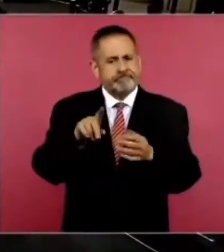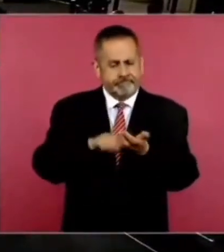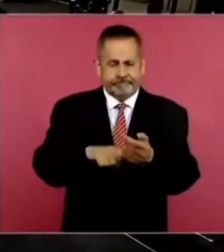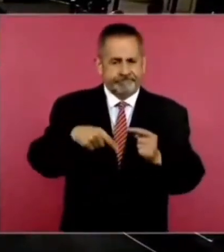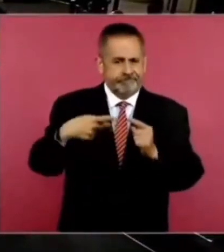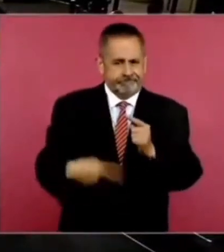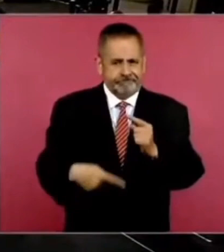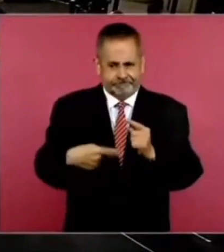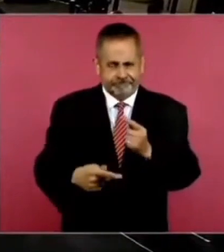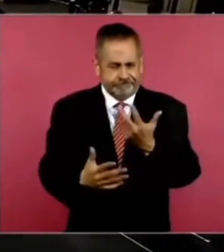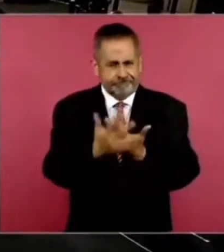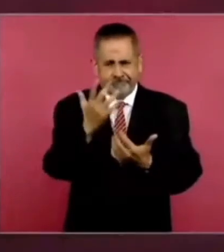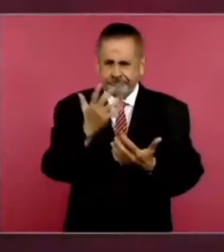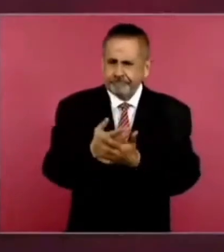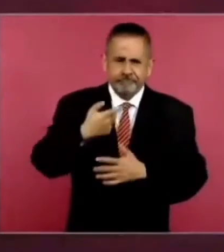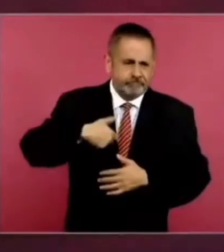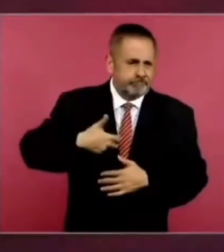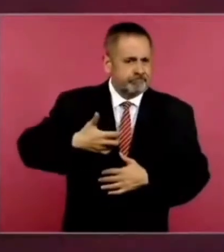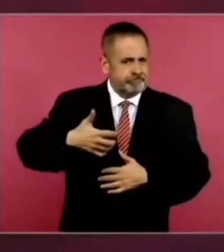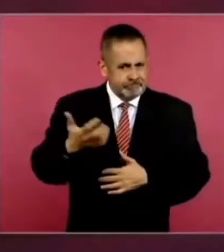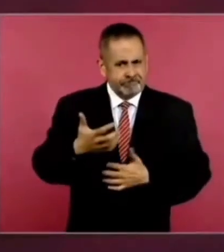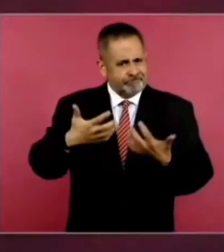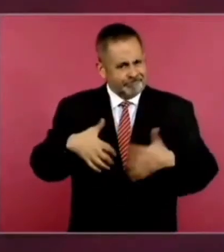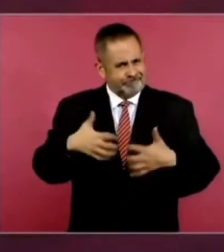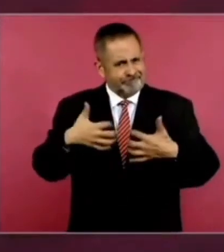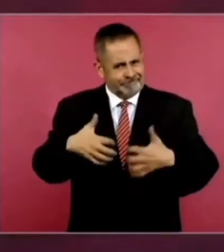la autosuficiencia,